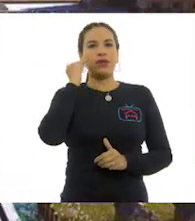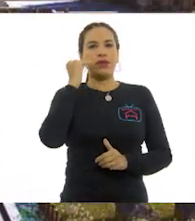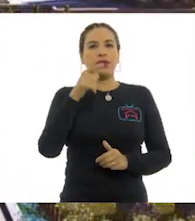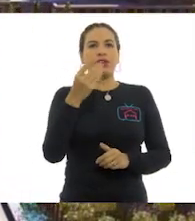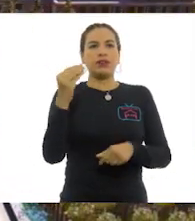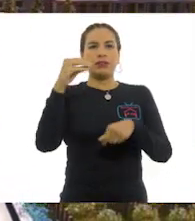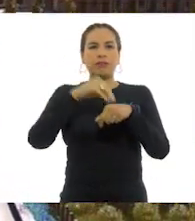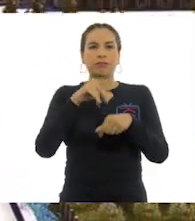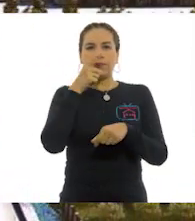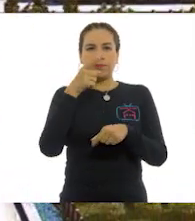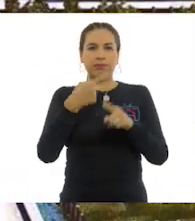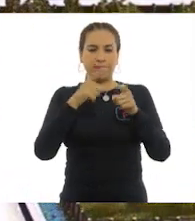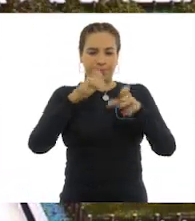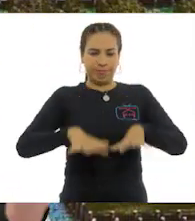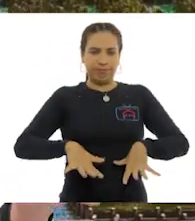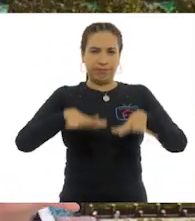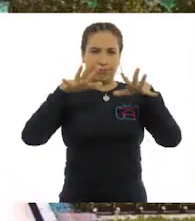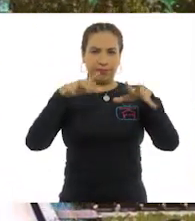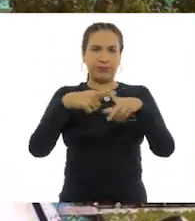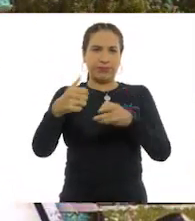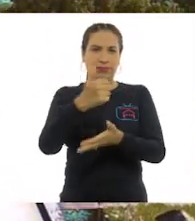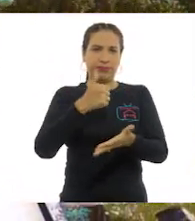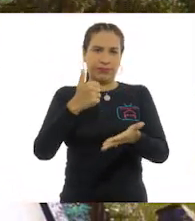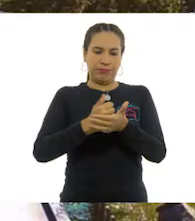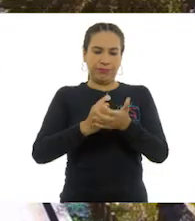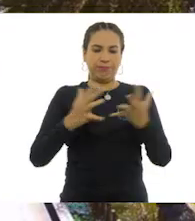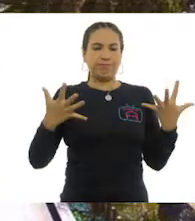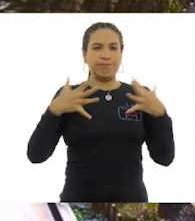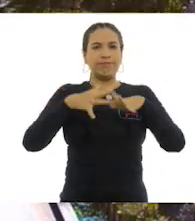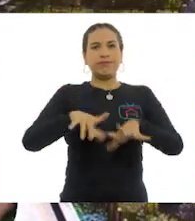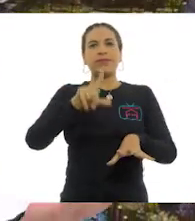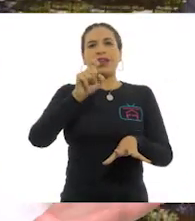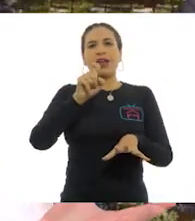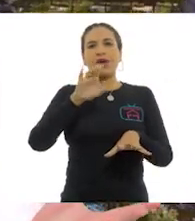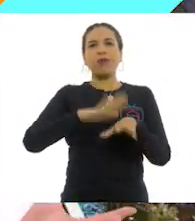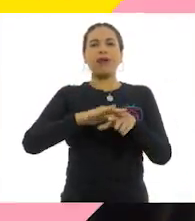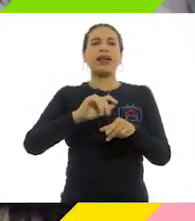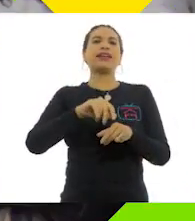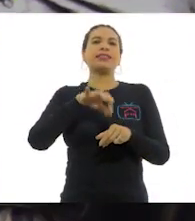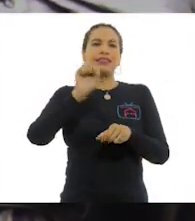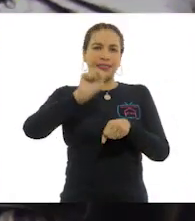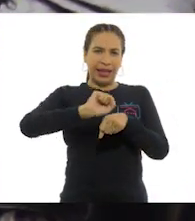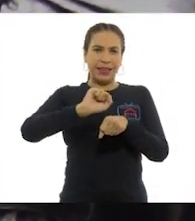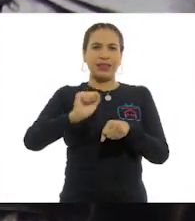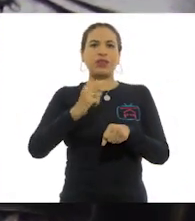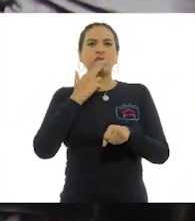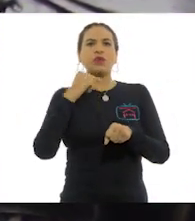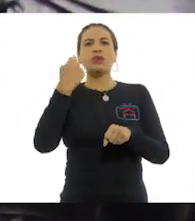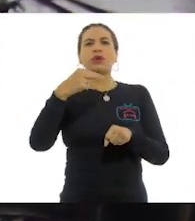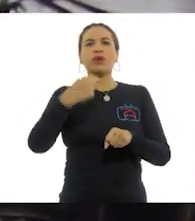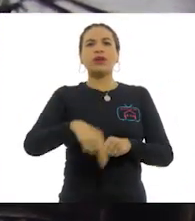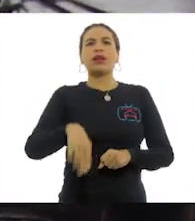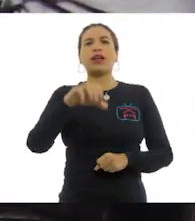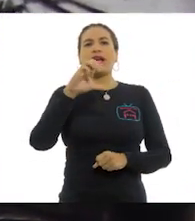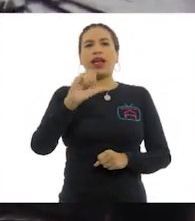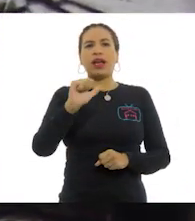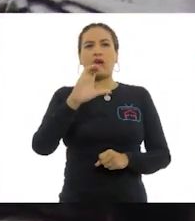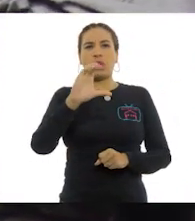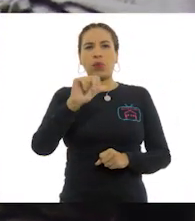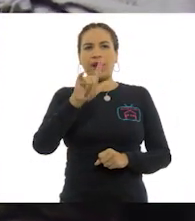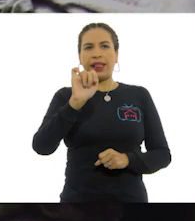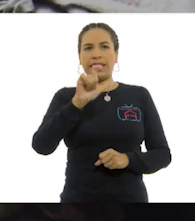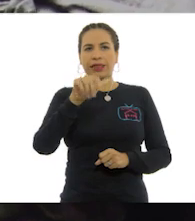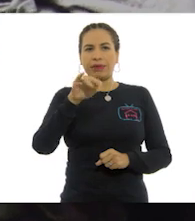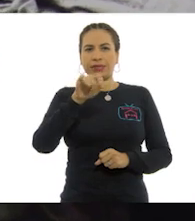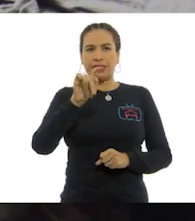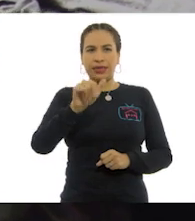que impedía que las inundaciones de la ciudad se mezclaran con las aguas saladas y las dulces. Su nombre completo es